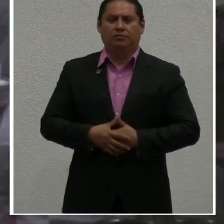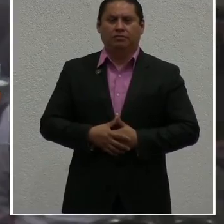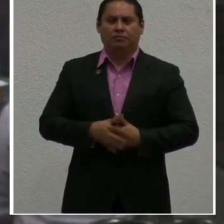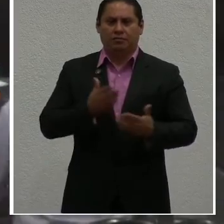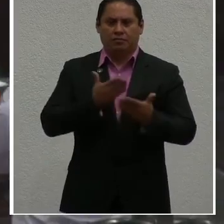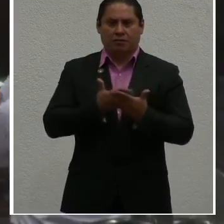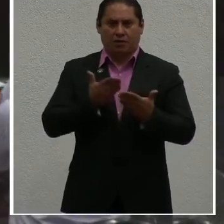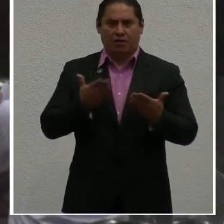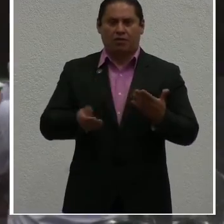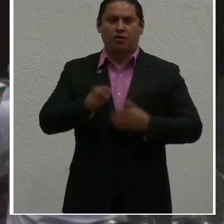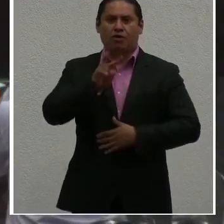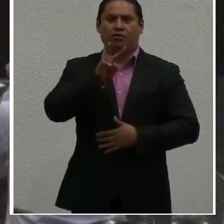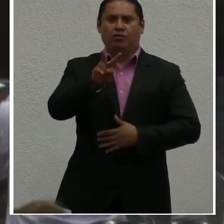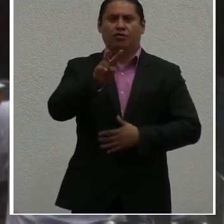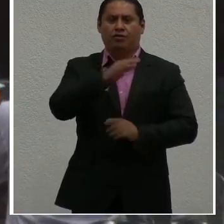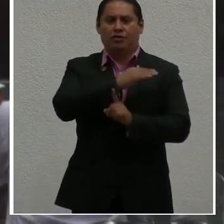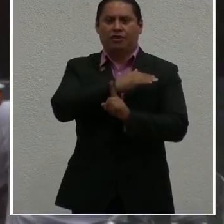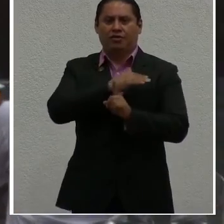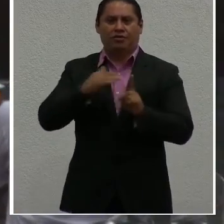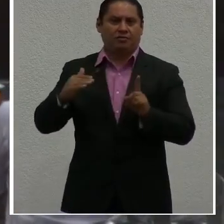Siendo